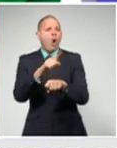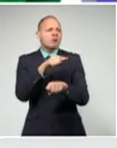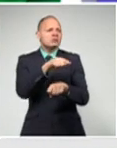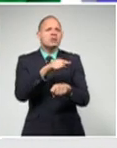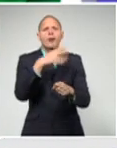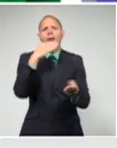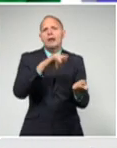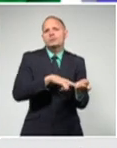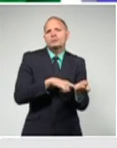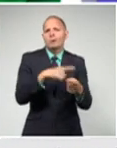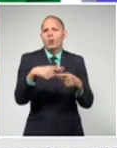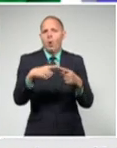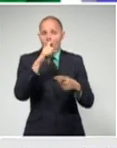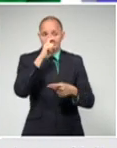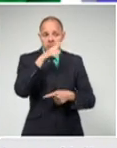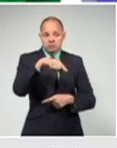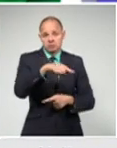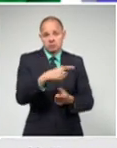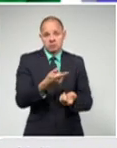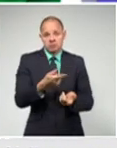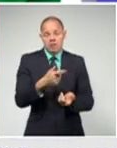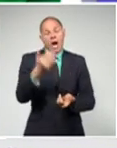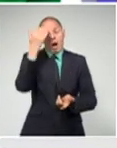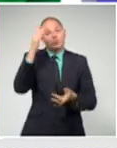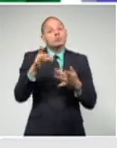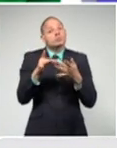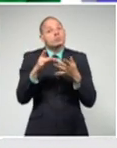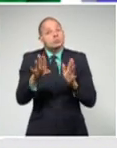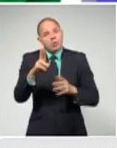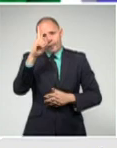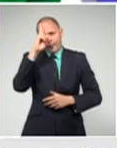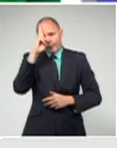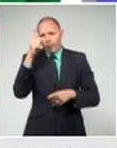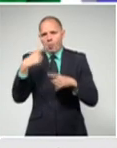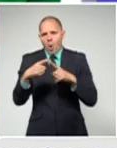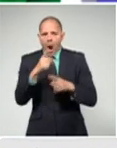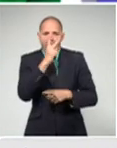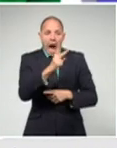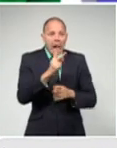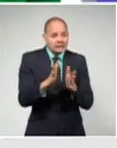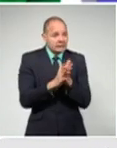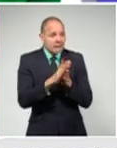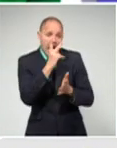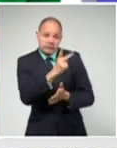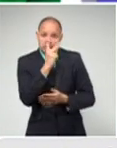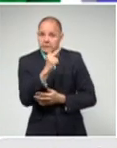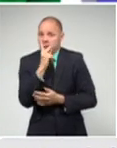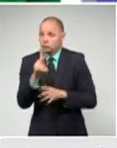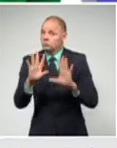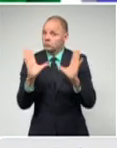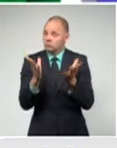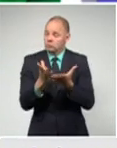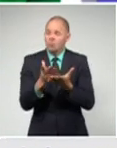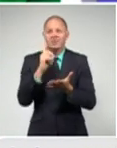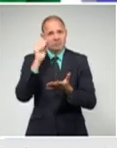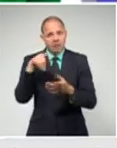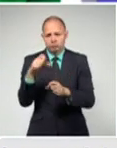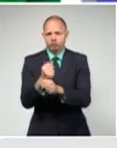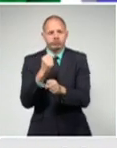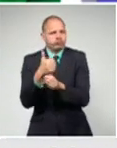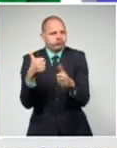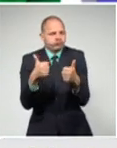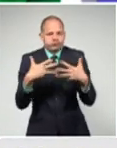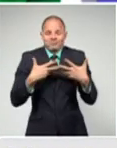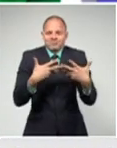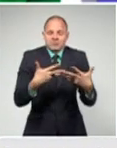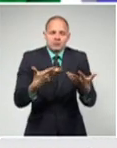igual que de nuestros clínicos y de nuestros intensivistas y de nuestros neonatólogos. Pero